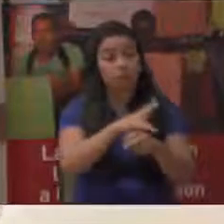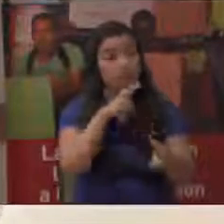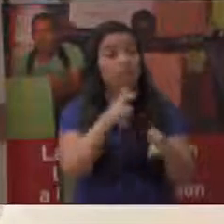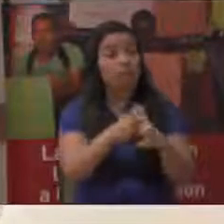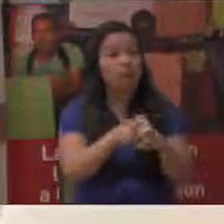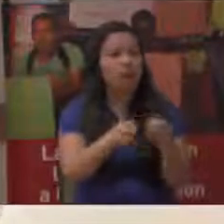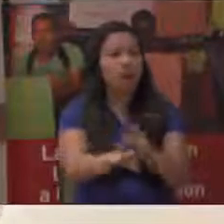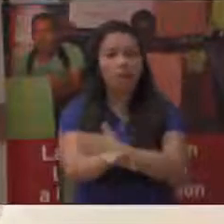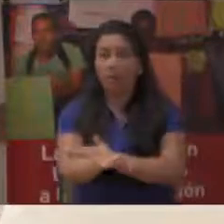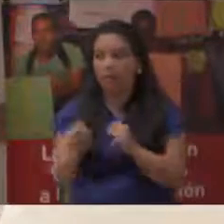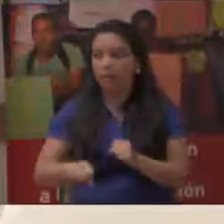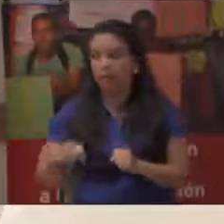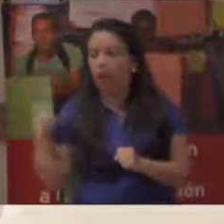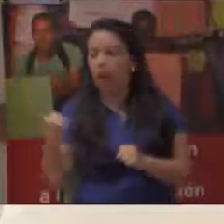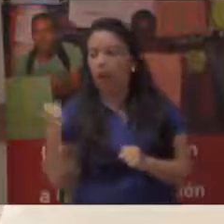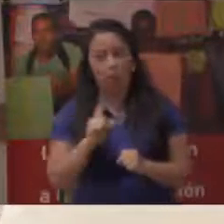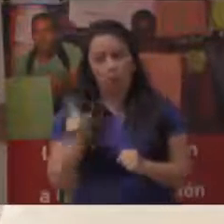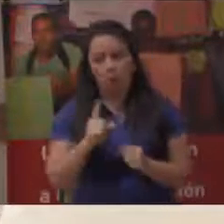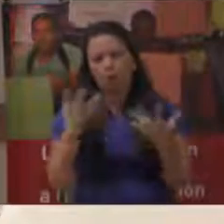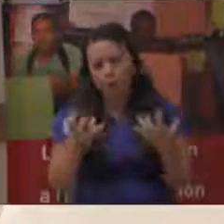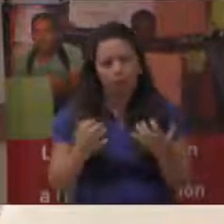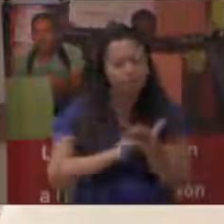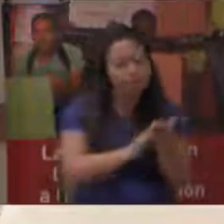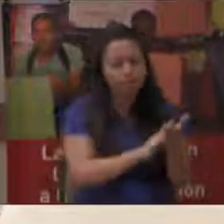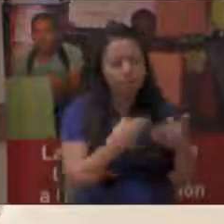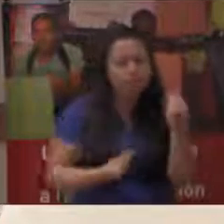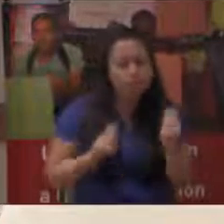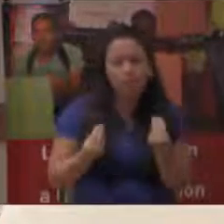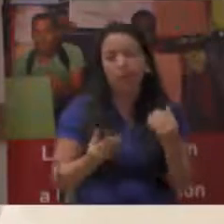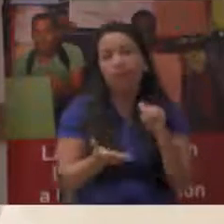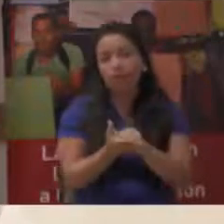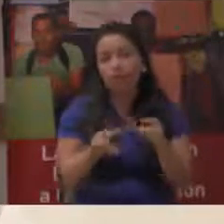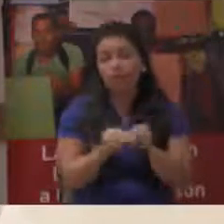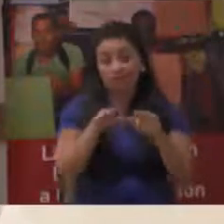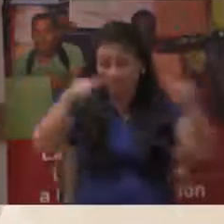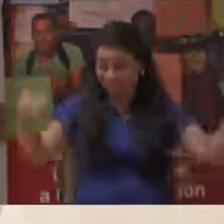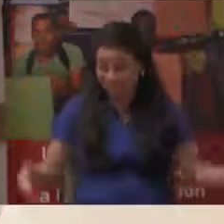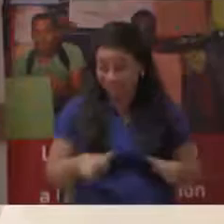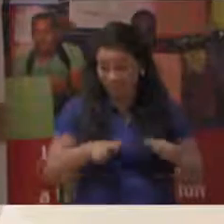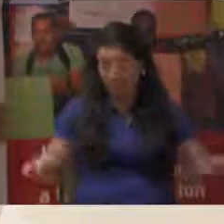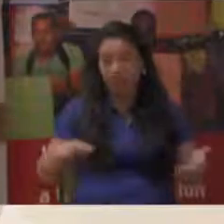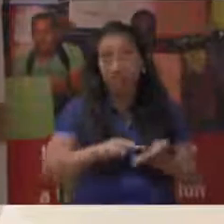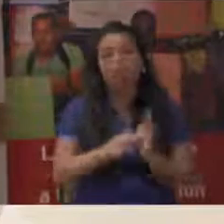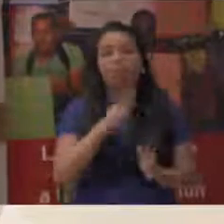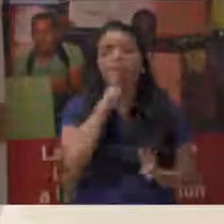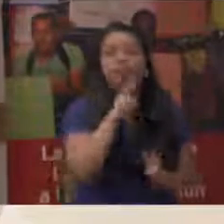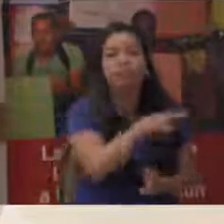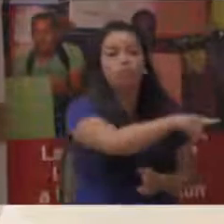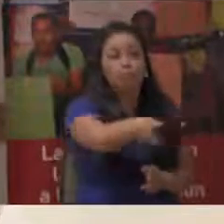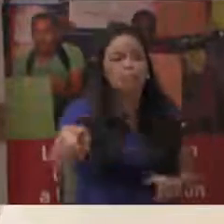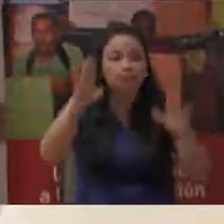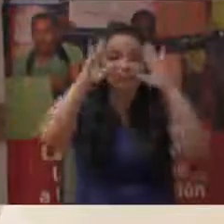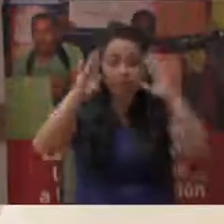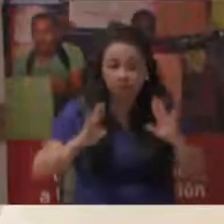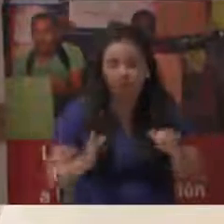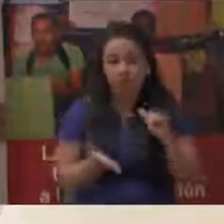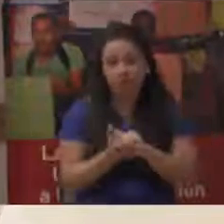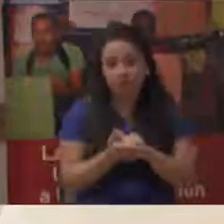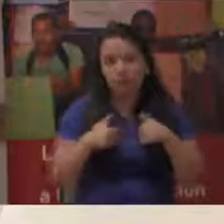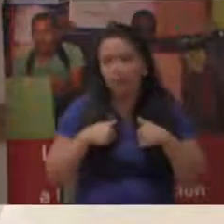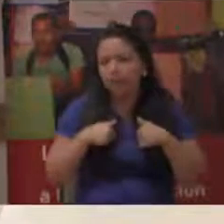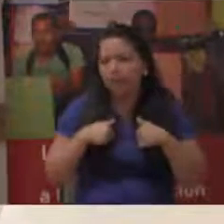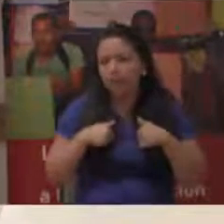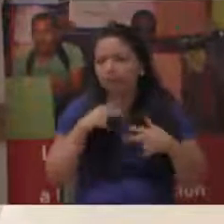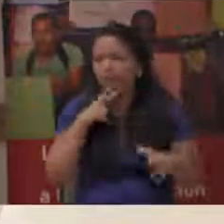se quiso desde el gobierno. Y poner este panel es una respuesta para ustedes, que desde la agencia estamos viendo